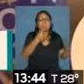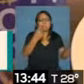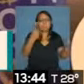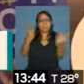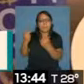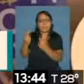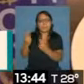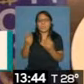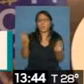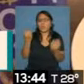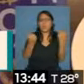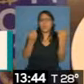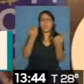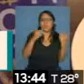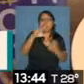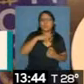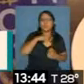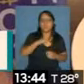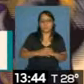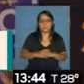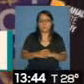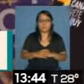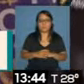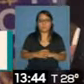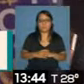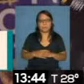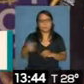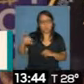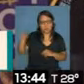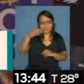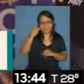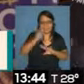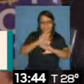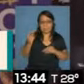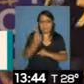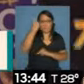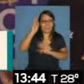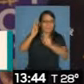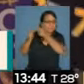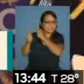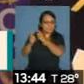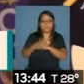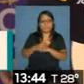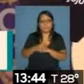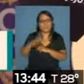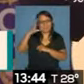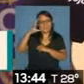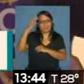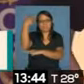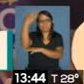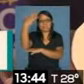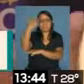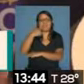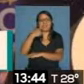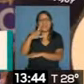la realidad económica de la provincia de Jujuy. Ustedes se han llevado una primera experiencia, hablábamos en el seminario de litio,